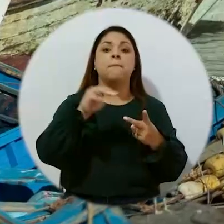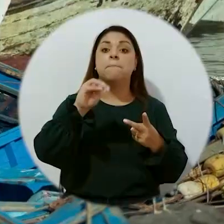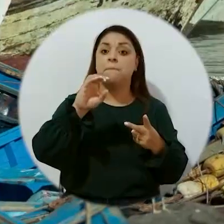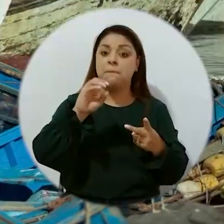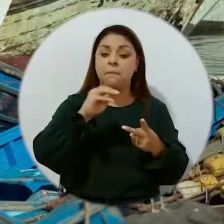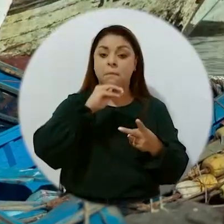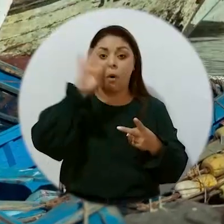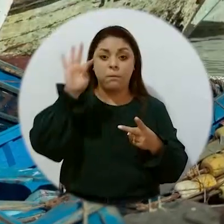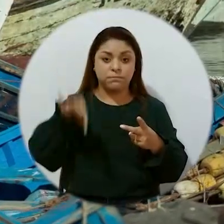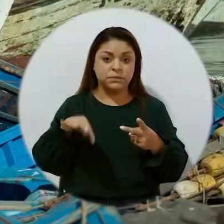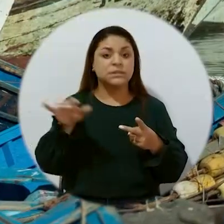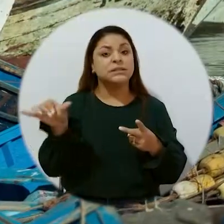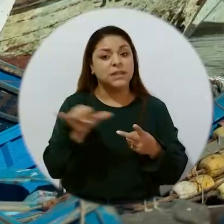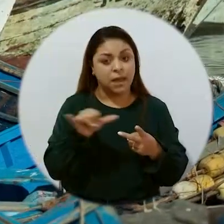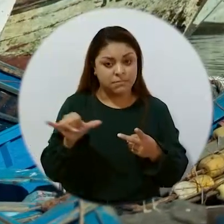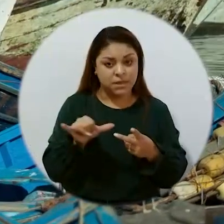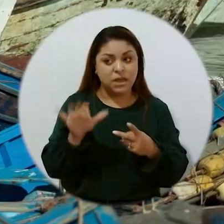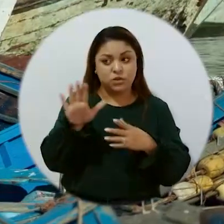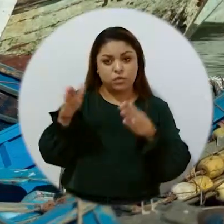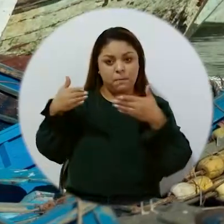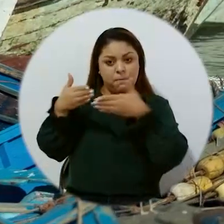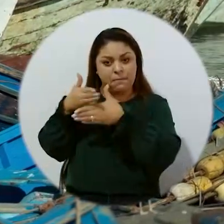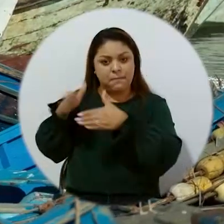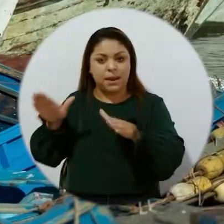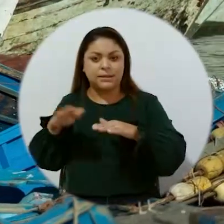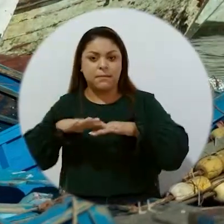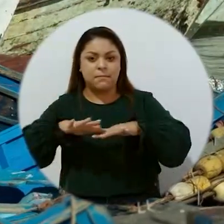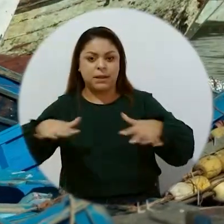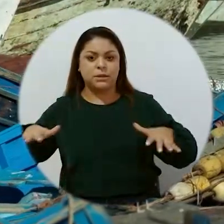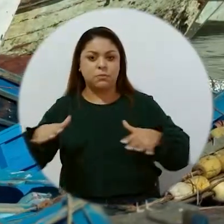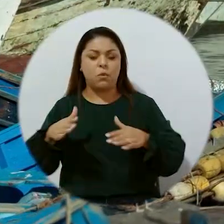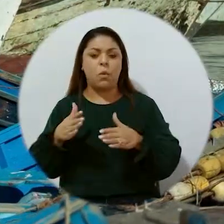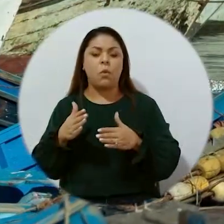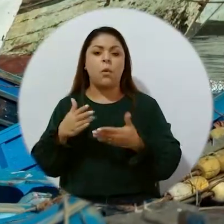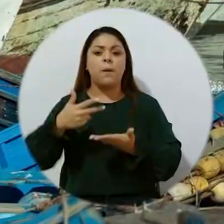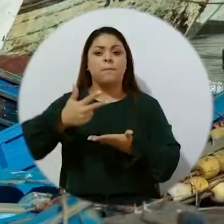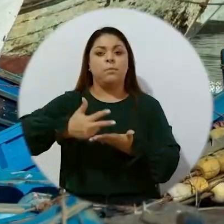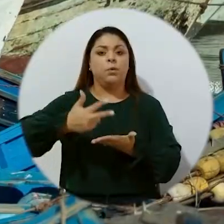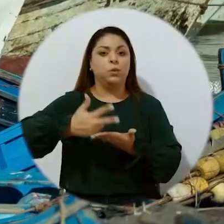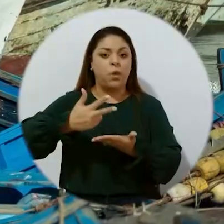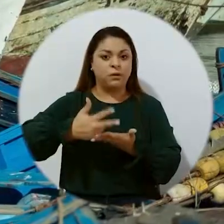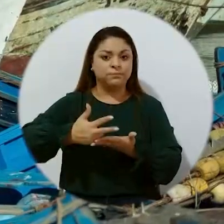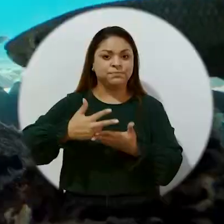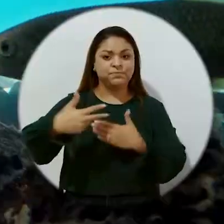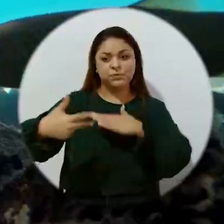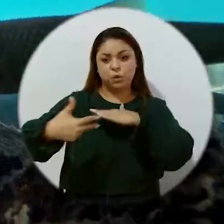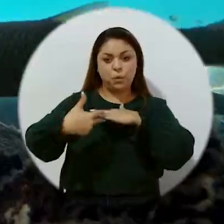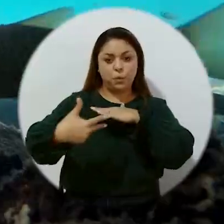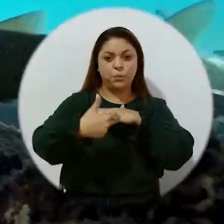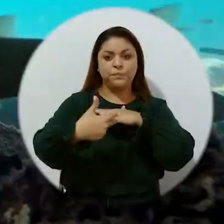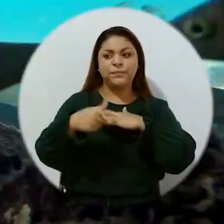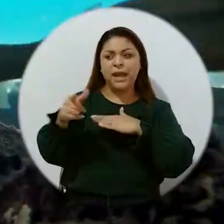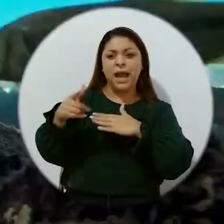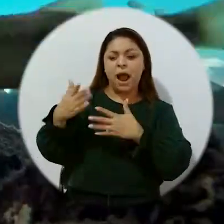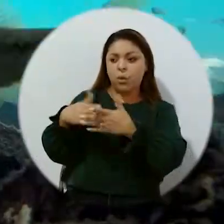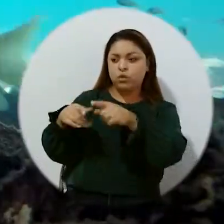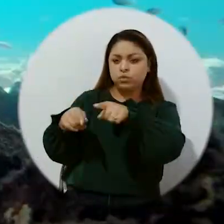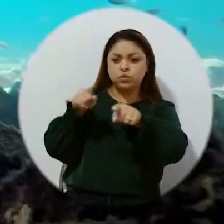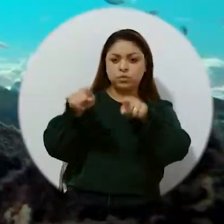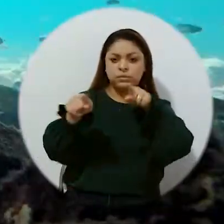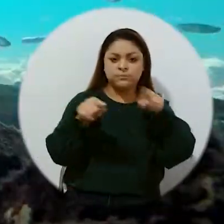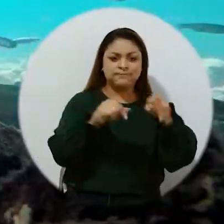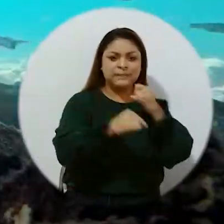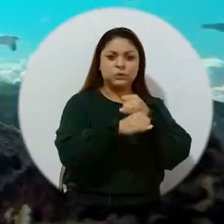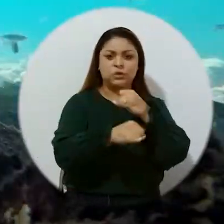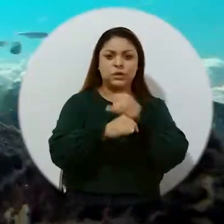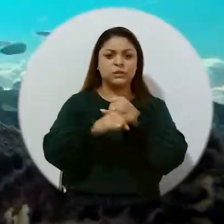El MOP con su división marítimo-puertaria. Entonces, realmente empezaron a articular todas las instituciones